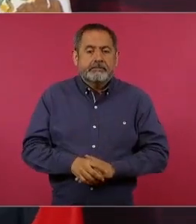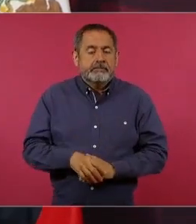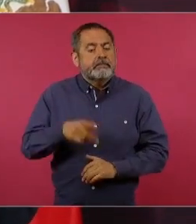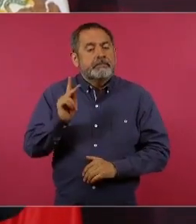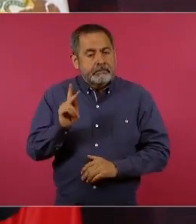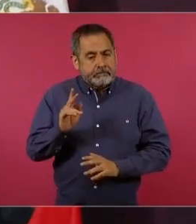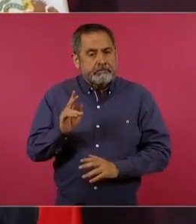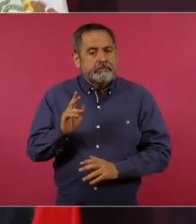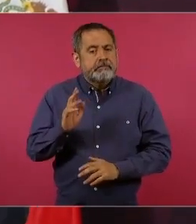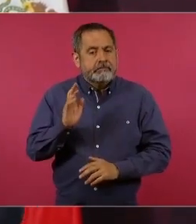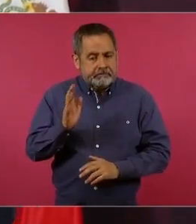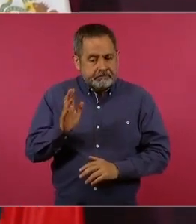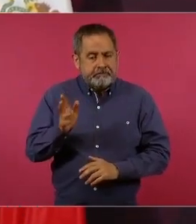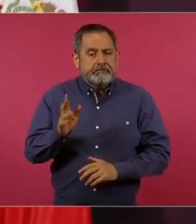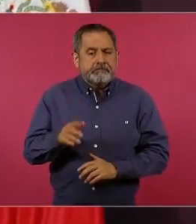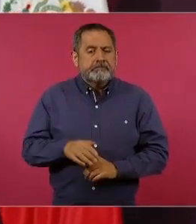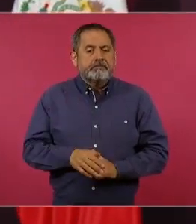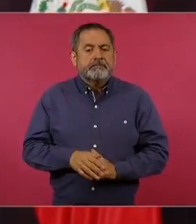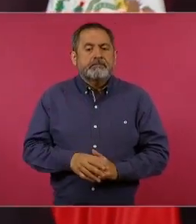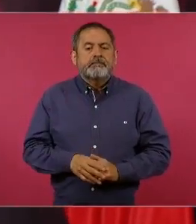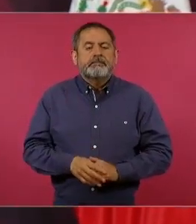Pero ya hay